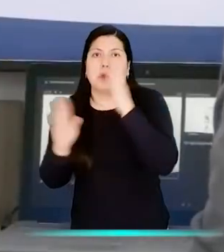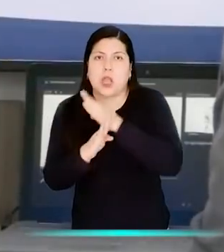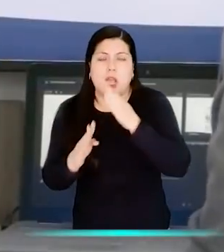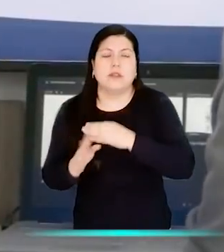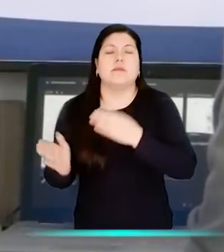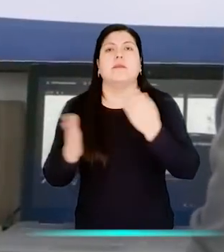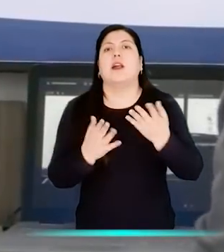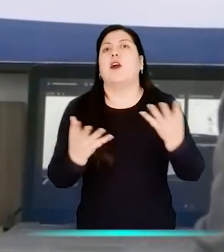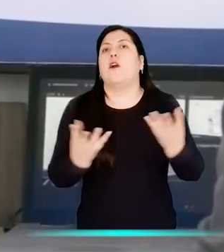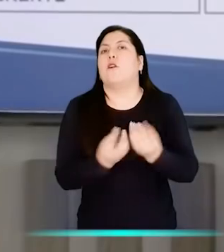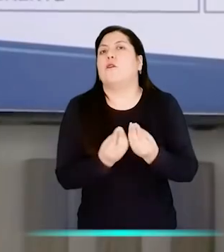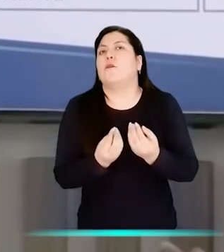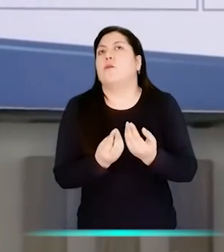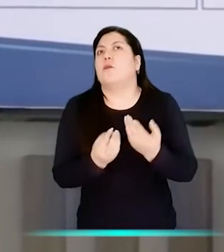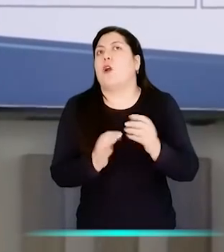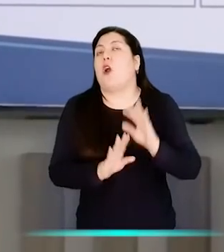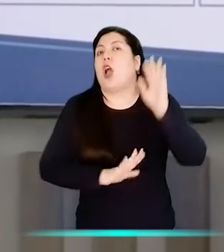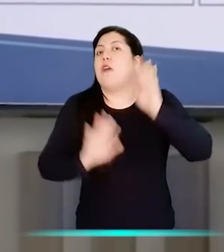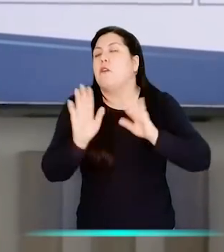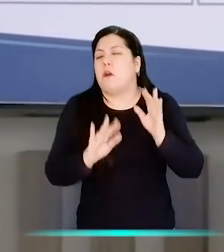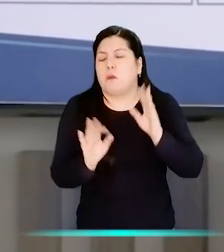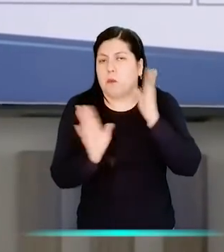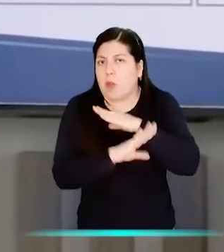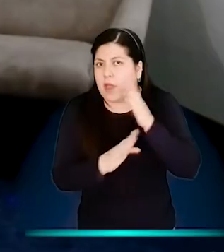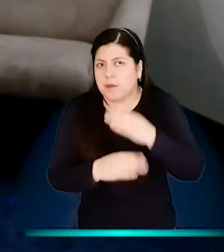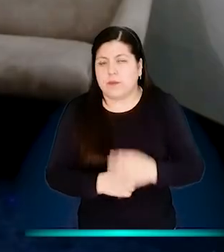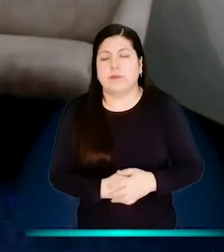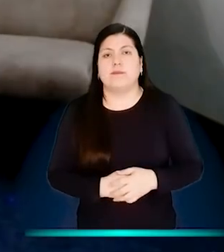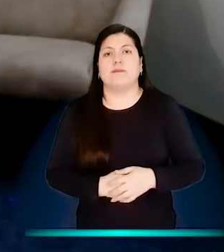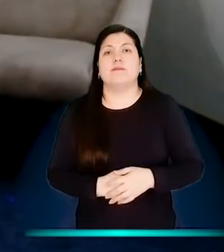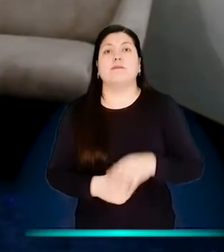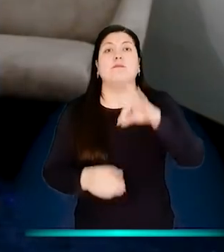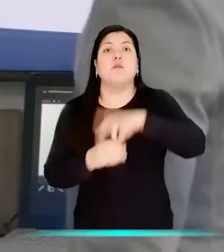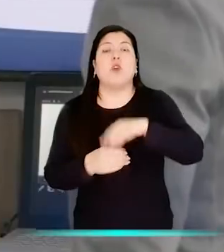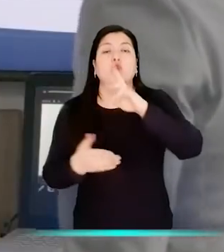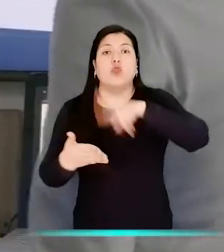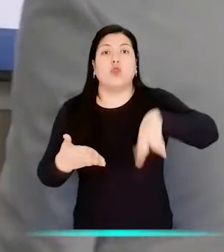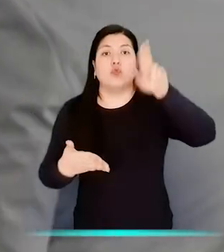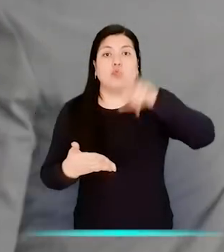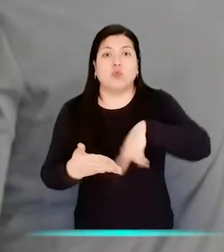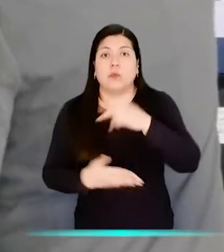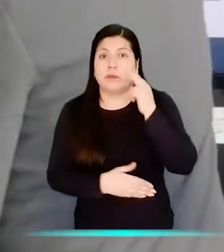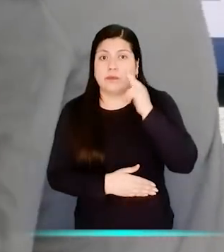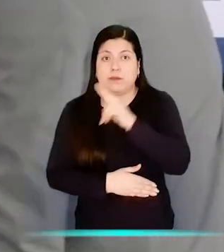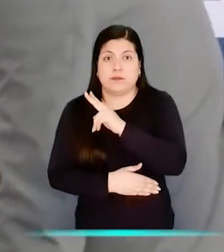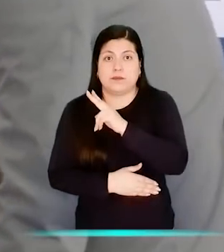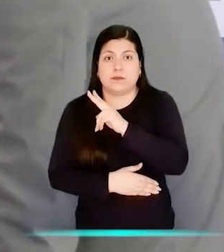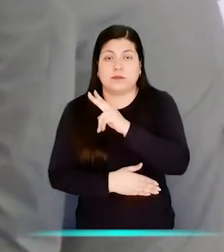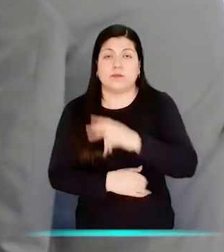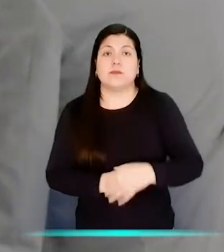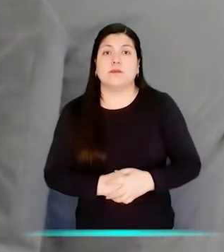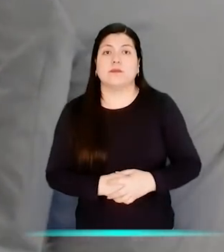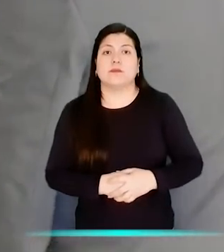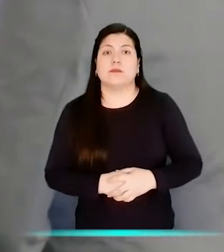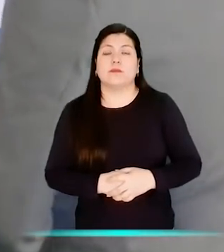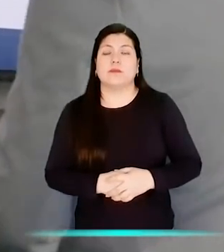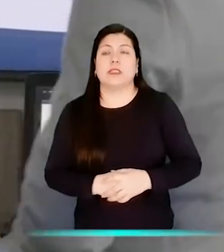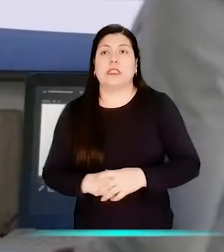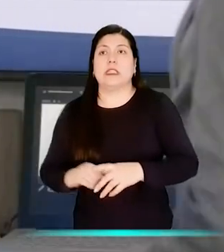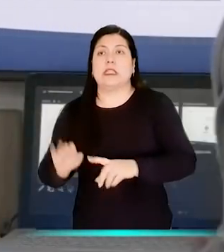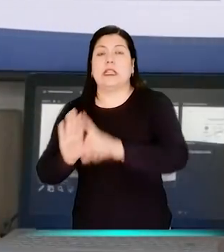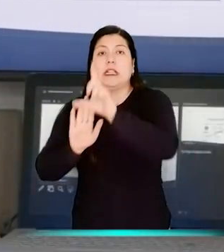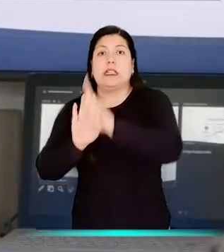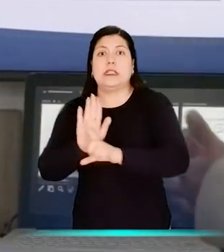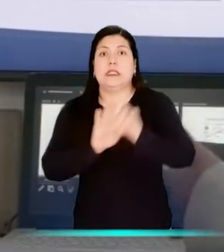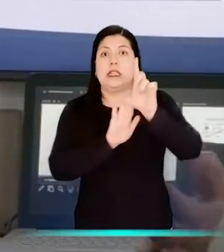candidato de su preferencia. Se anula el voto, un voto nulo. Otro voto es nulo, y aquí vemos que esta traza pasa por más